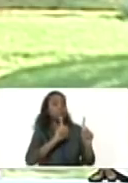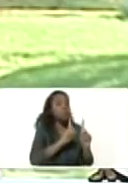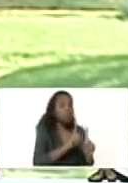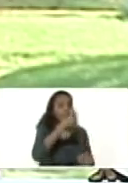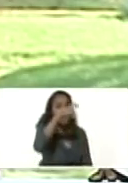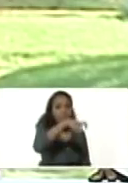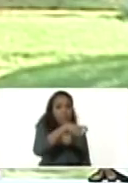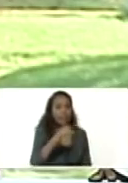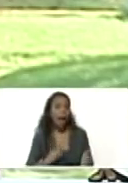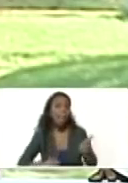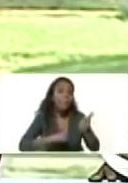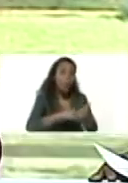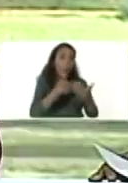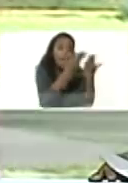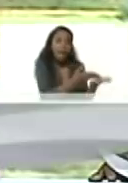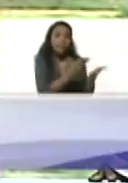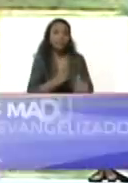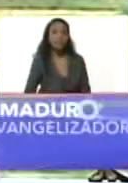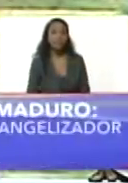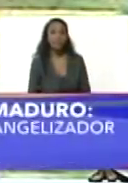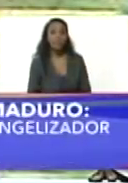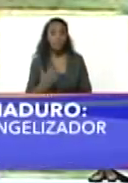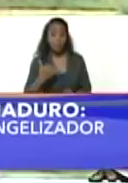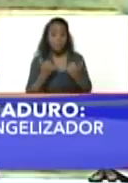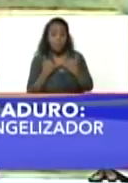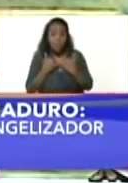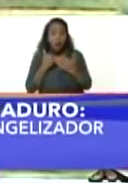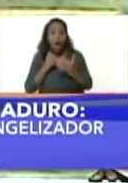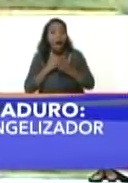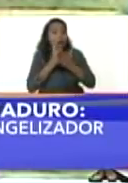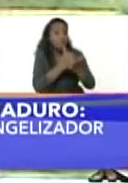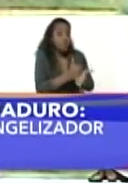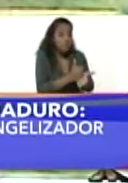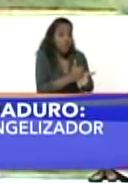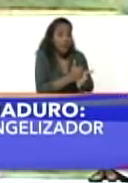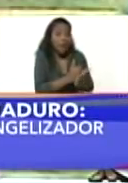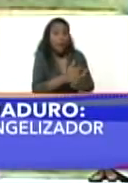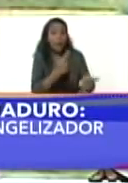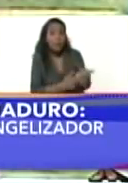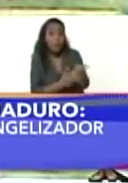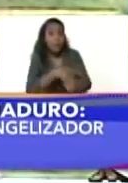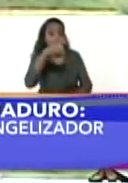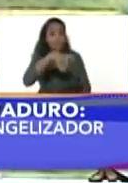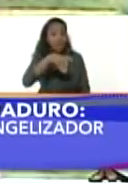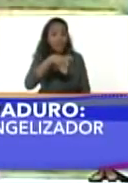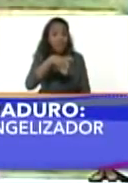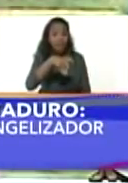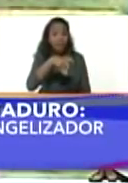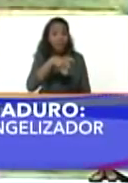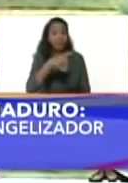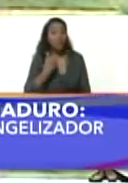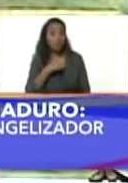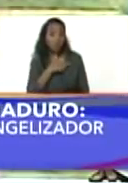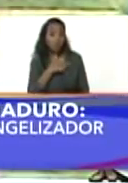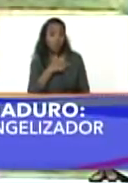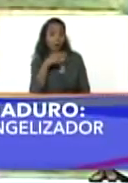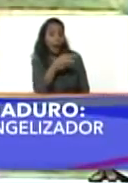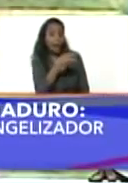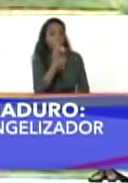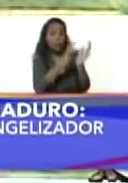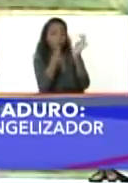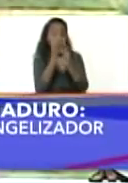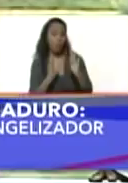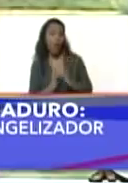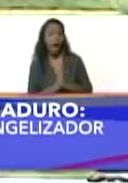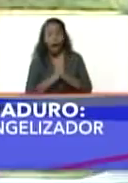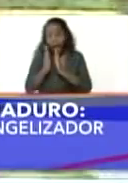necesita. Cuando uno ayuda a un hermano que necesita, ahí está nuestro Señor Jesucristo al lado